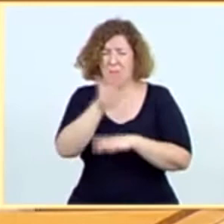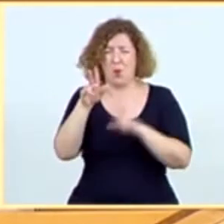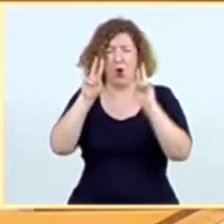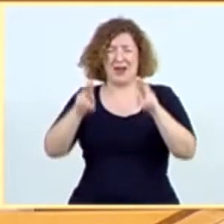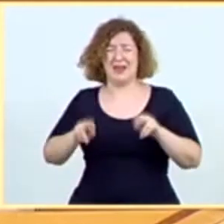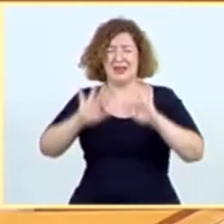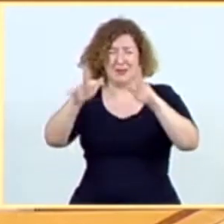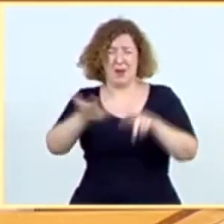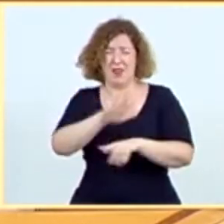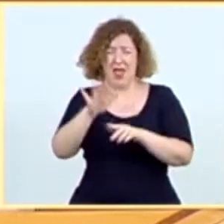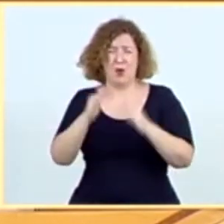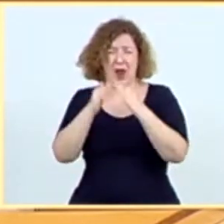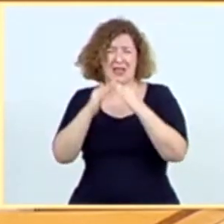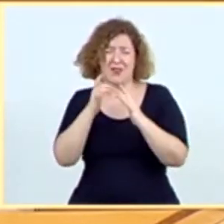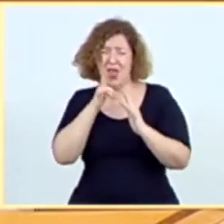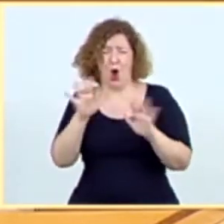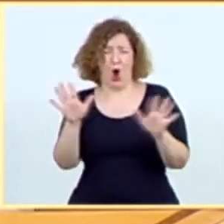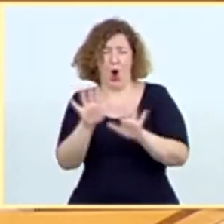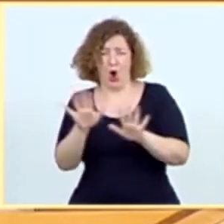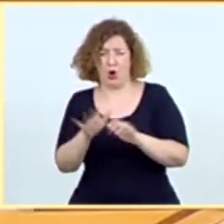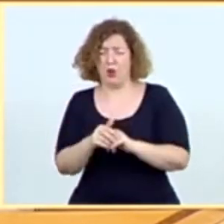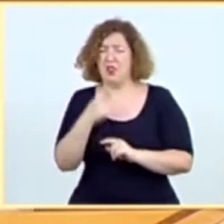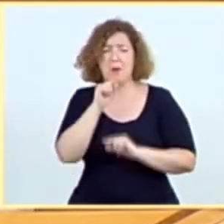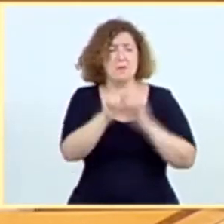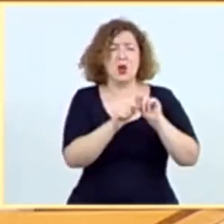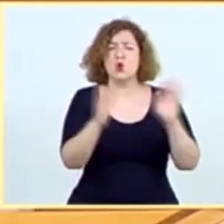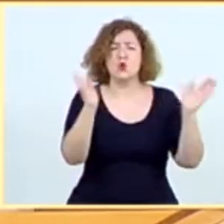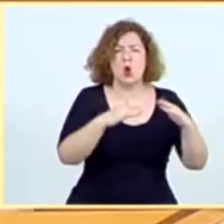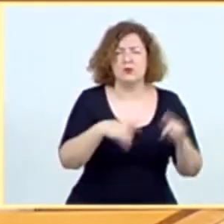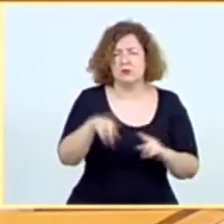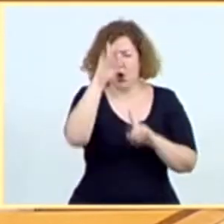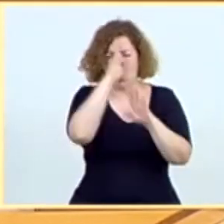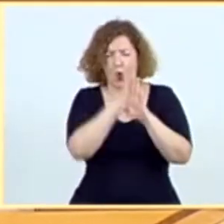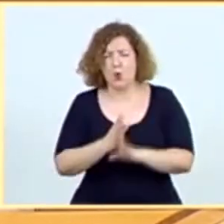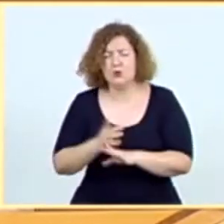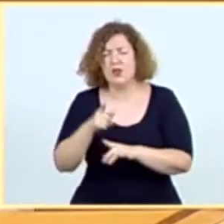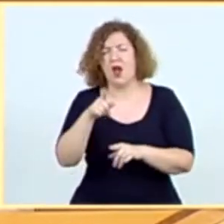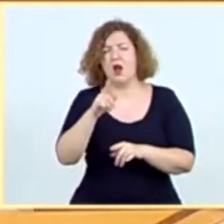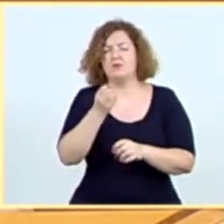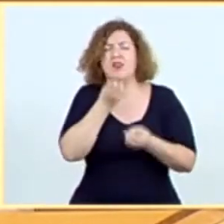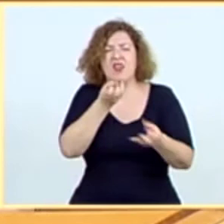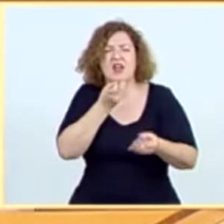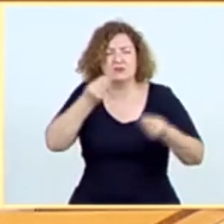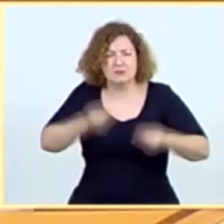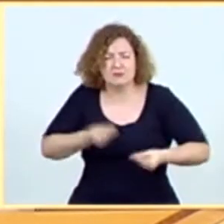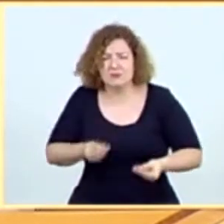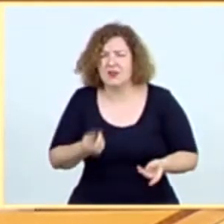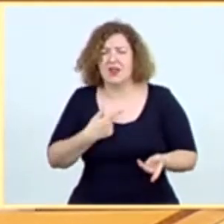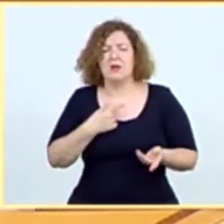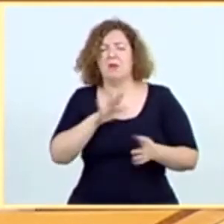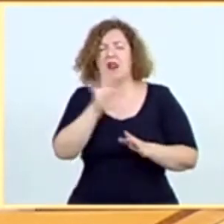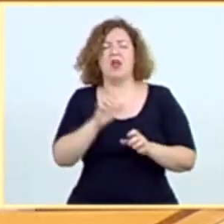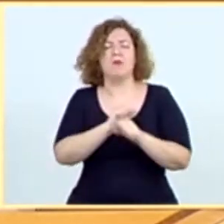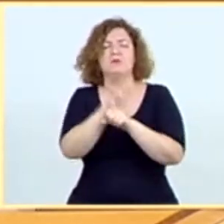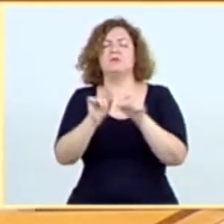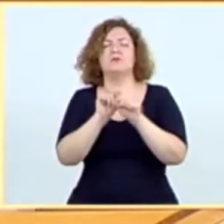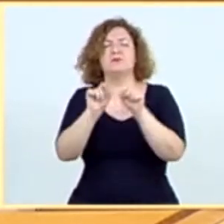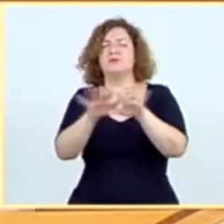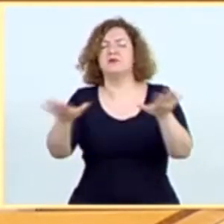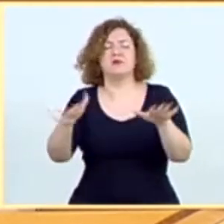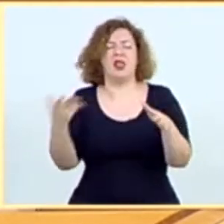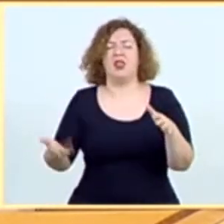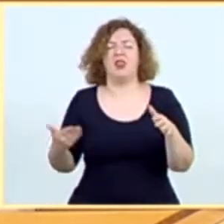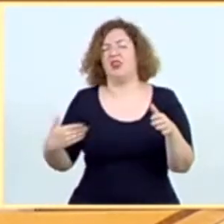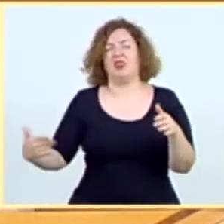muerte. Demostraron su negligencia al negar el virus, al ocultar el número de contagiados y al minimizar la epidemia. Y también demostraron sus